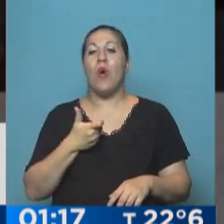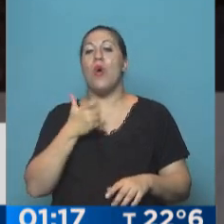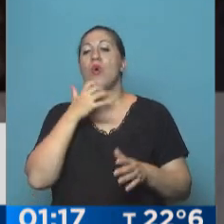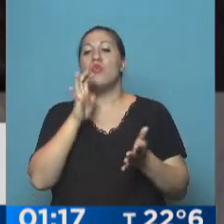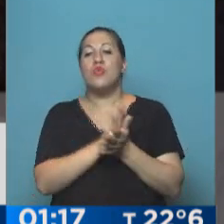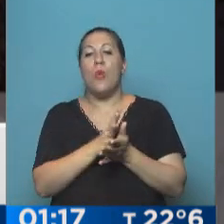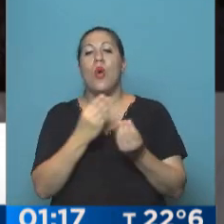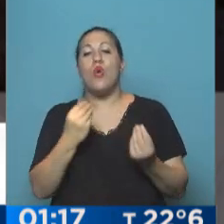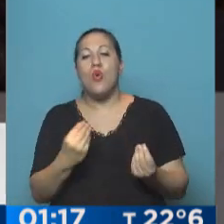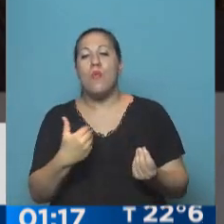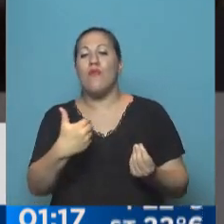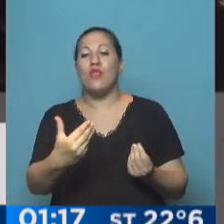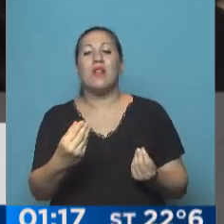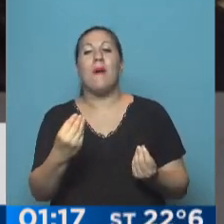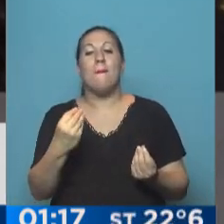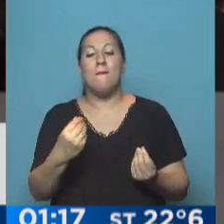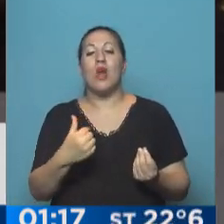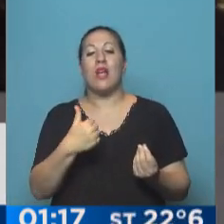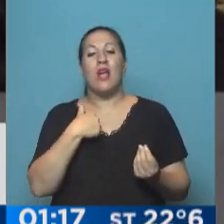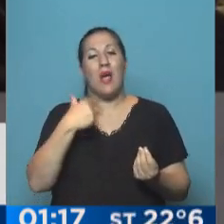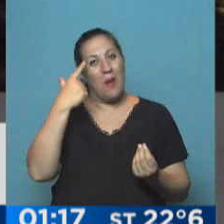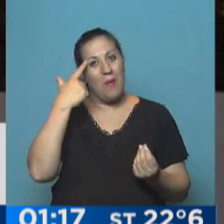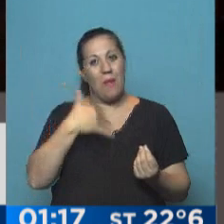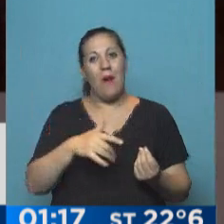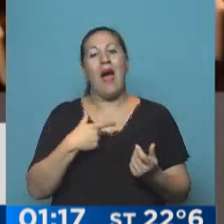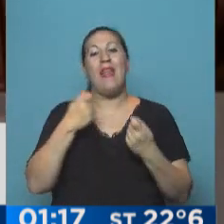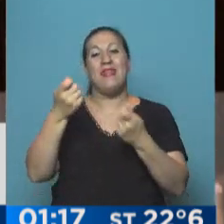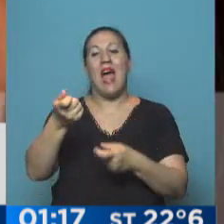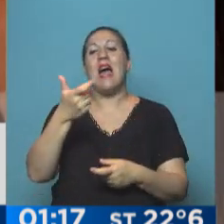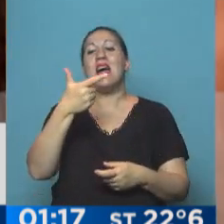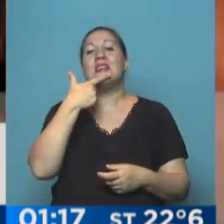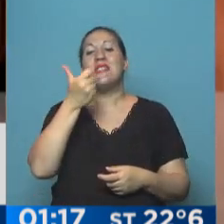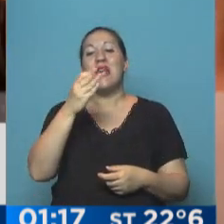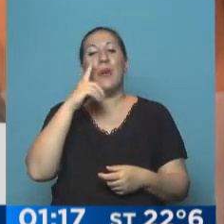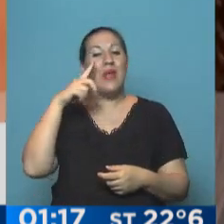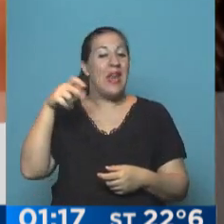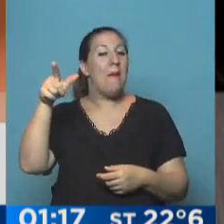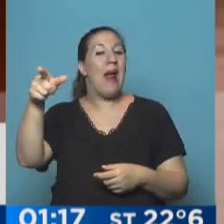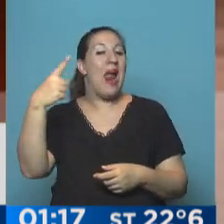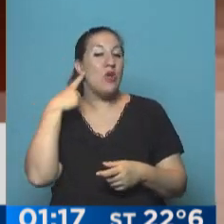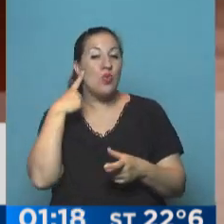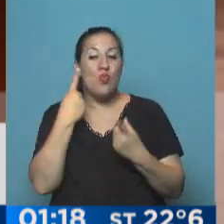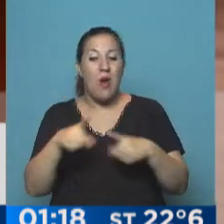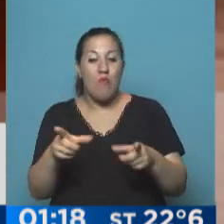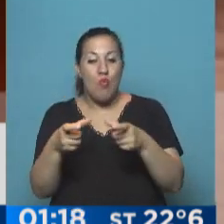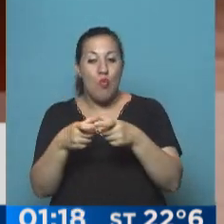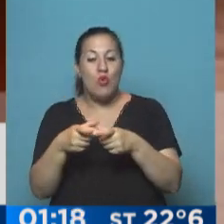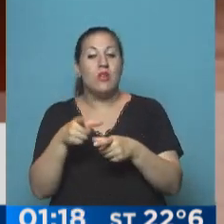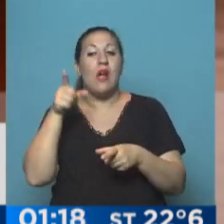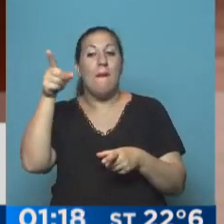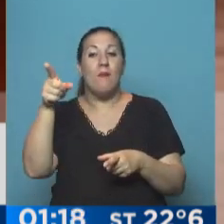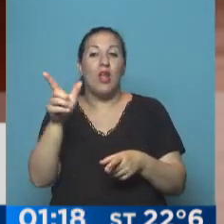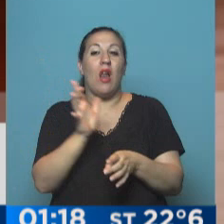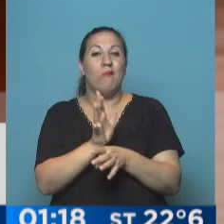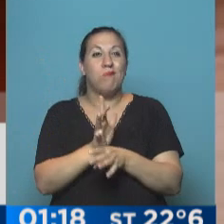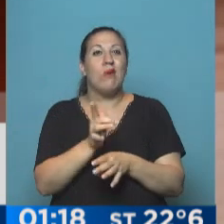cuando me hablan del destino, porque se lo pienso llevar a Sabina para que lo escuche, porque yo considero también que es un pedazo de Buenos Aires,